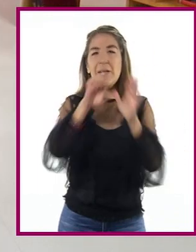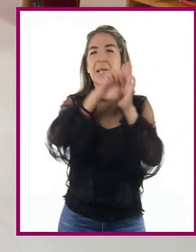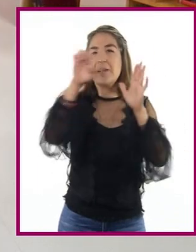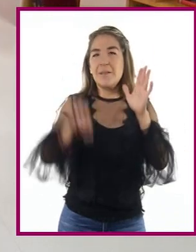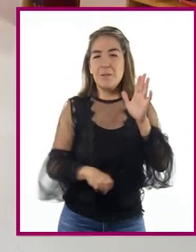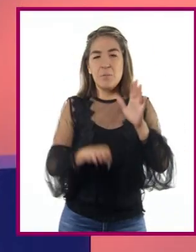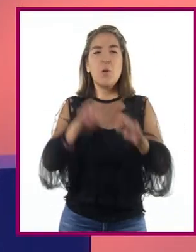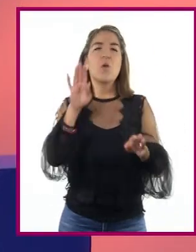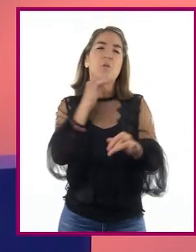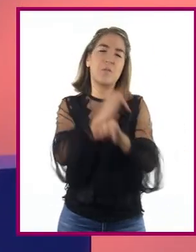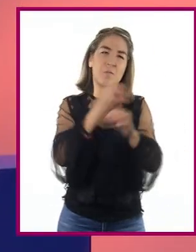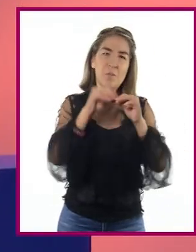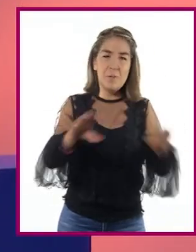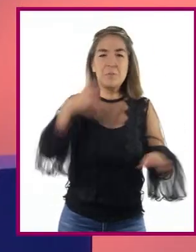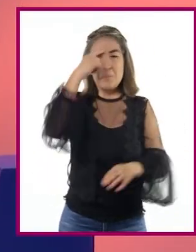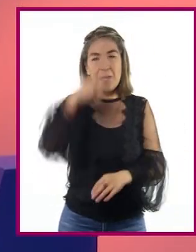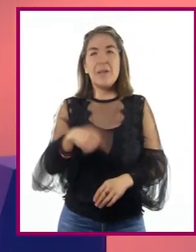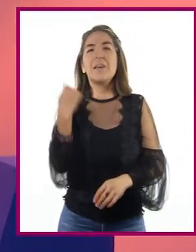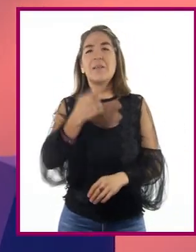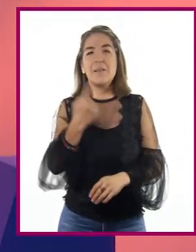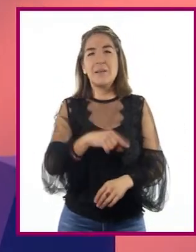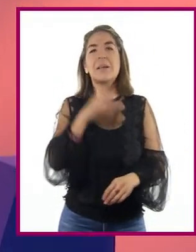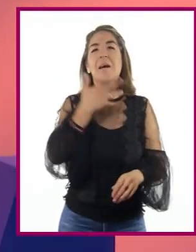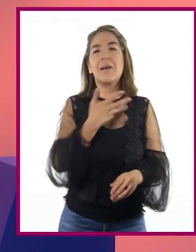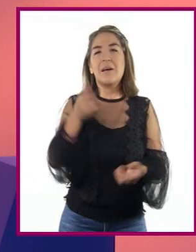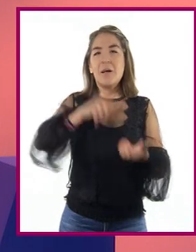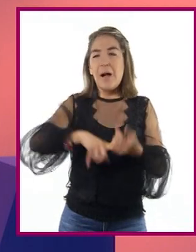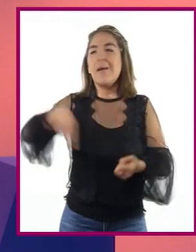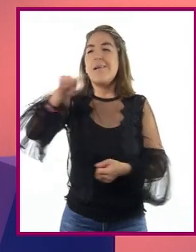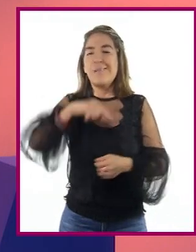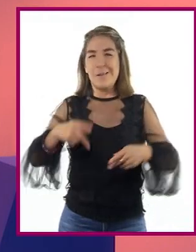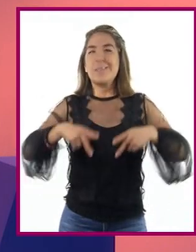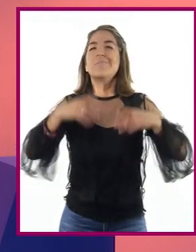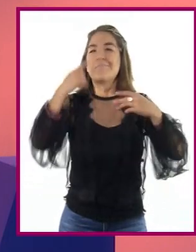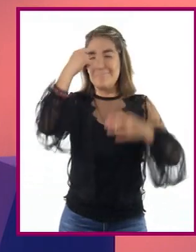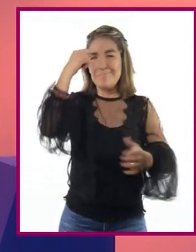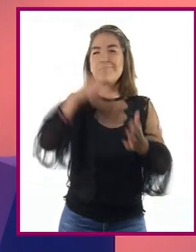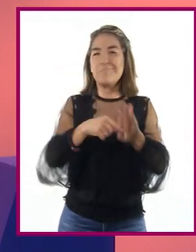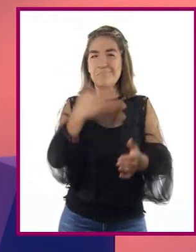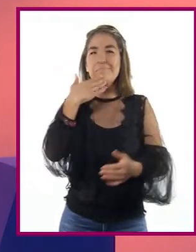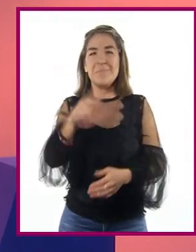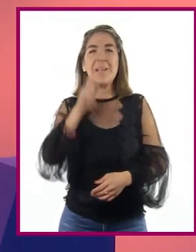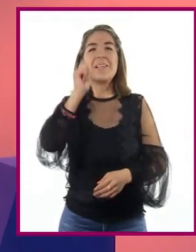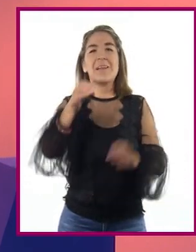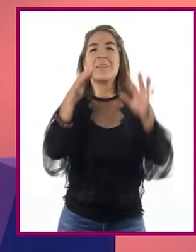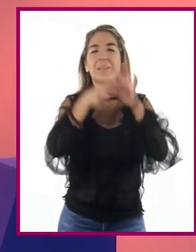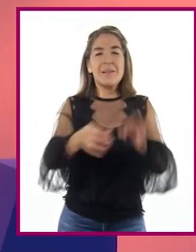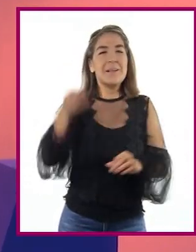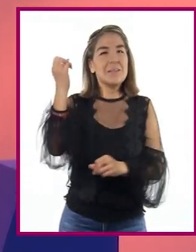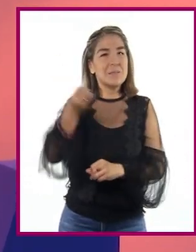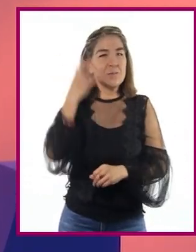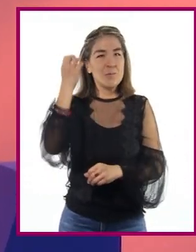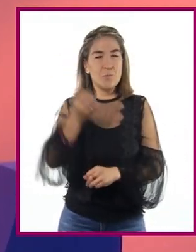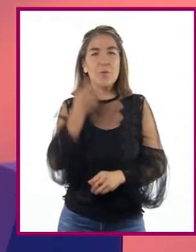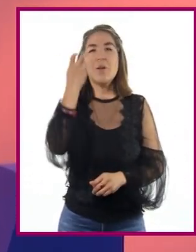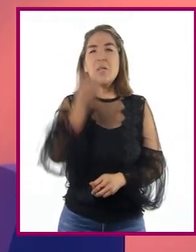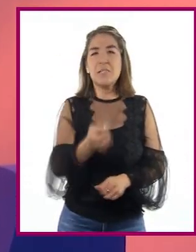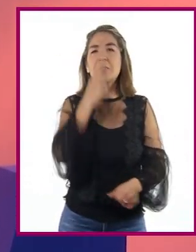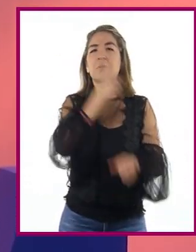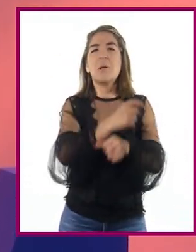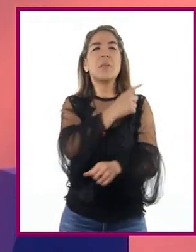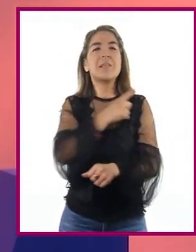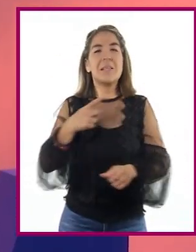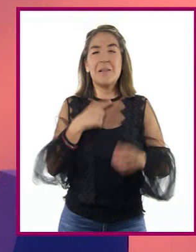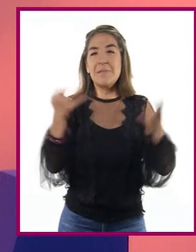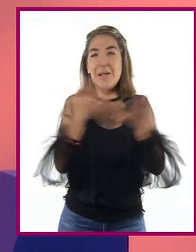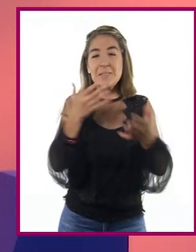ejemplos o datos para que tenga credibilidad en quien los escucha. Por eso, lo primero que se hace